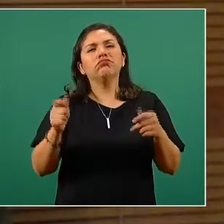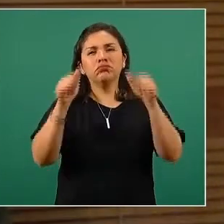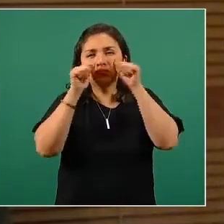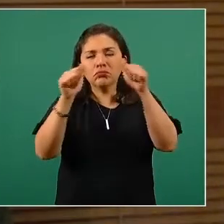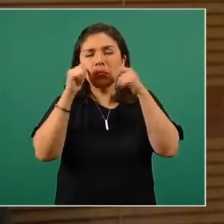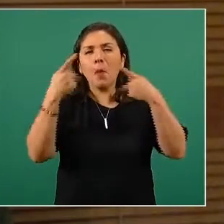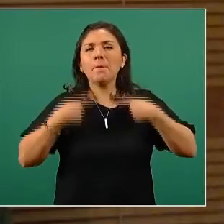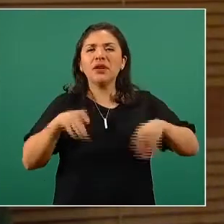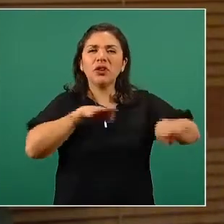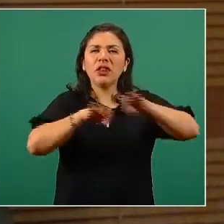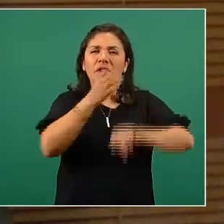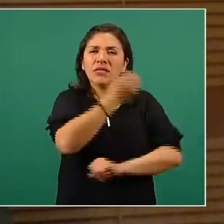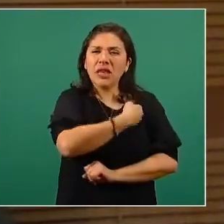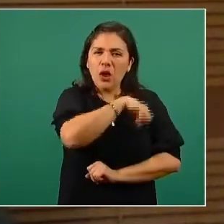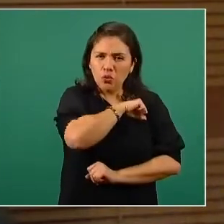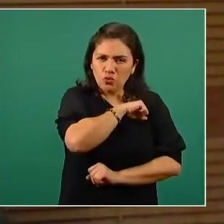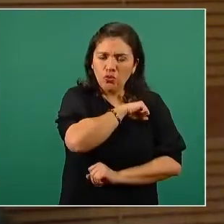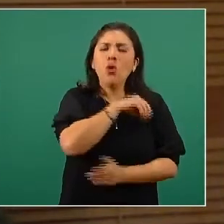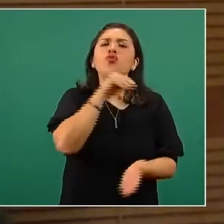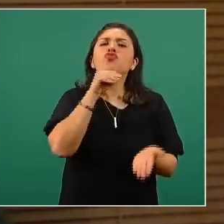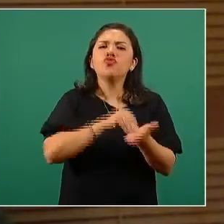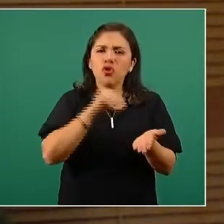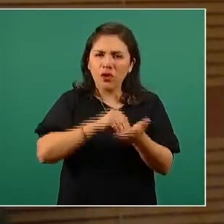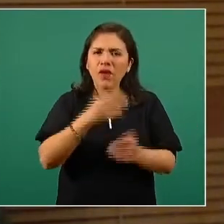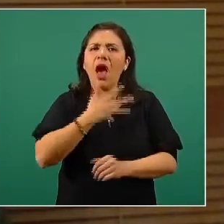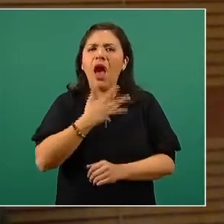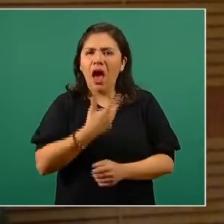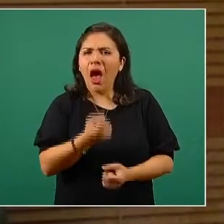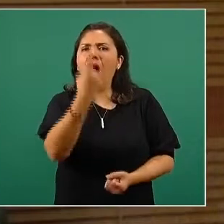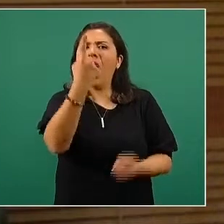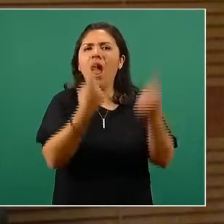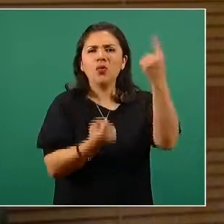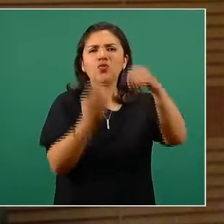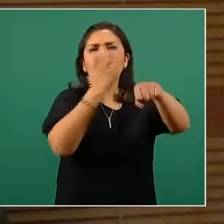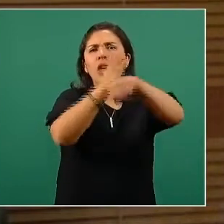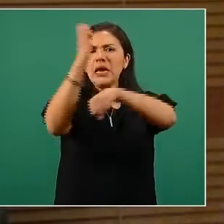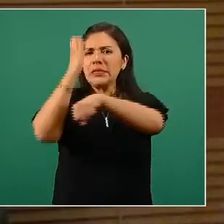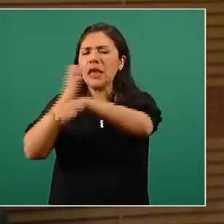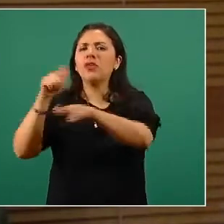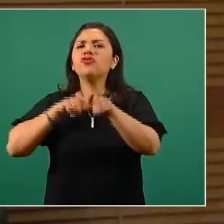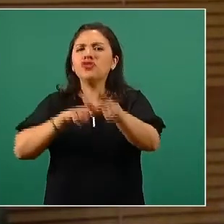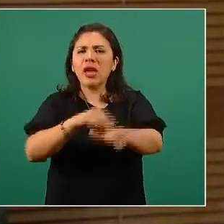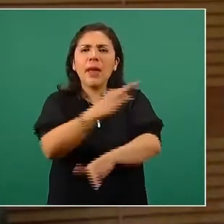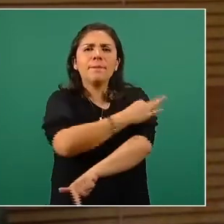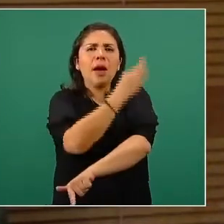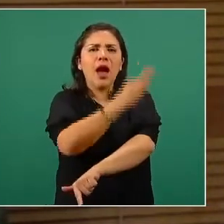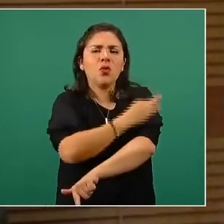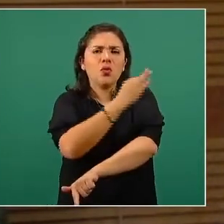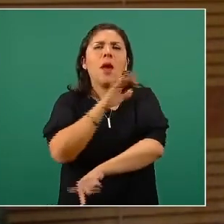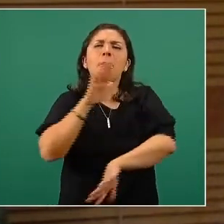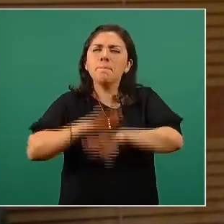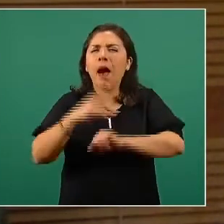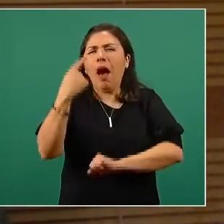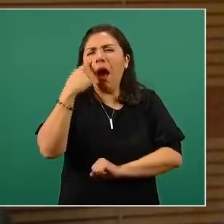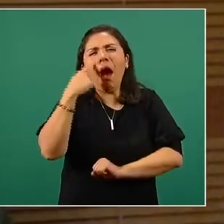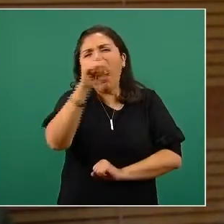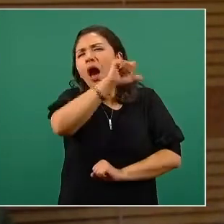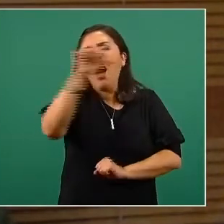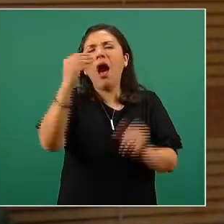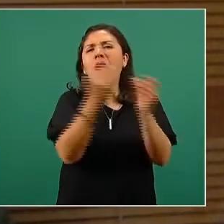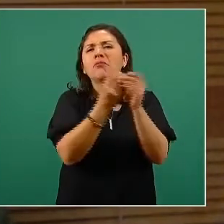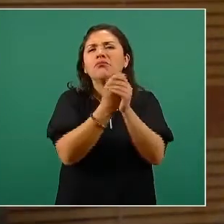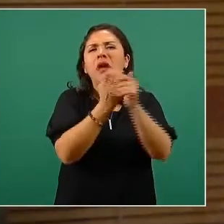salud. Todavía tenemos algunas entidades federativas que siguen completando, especialmente aquellas entidades federativas que